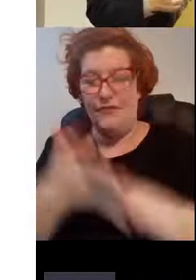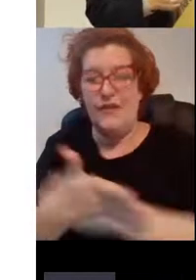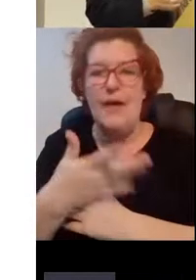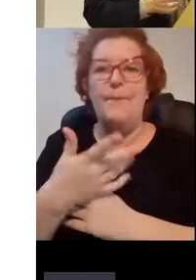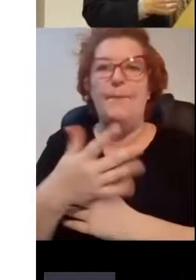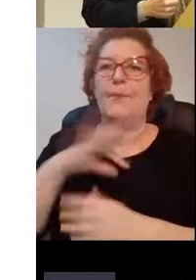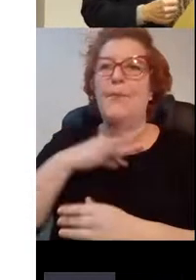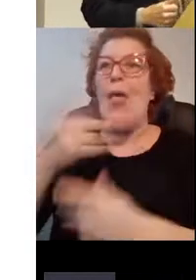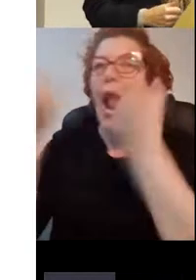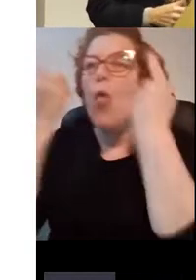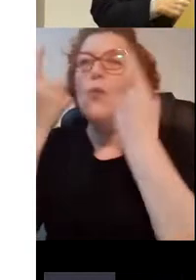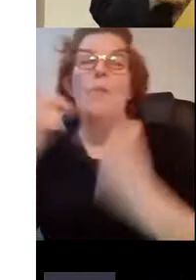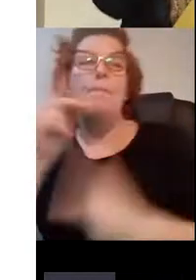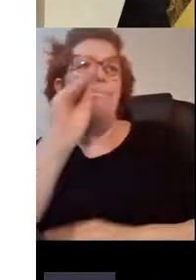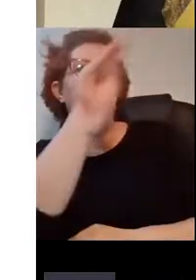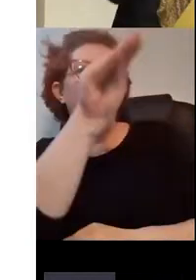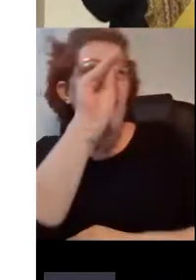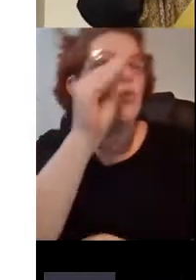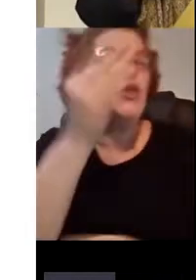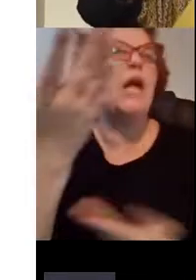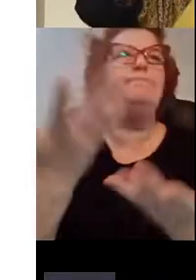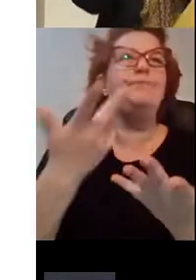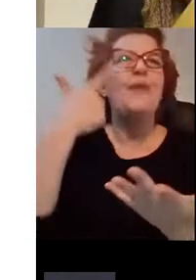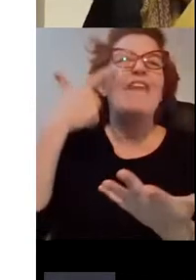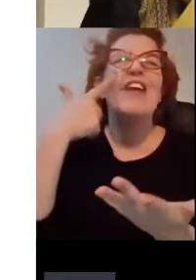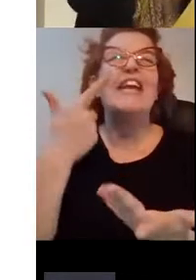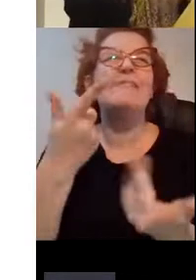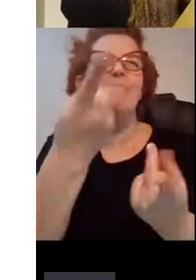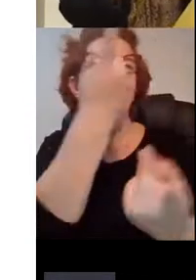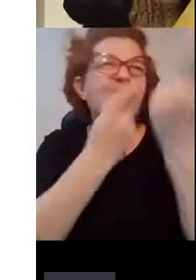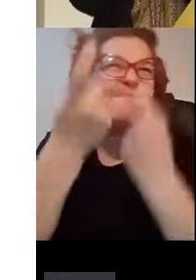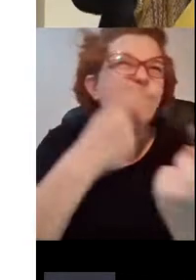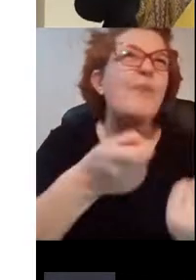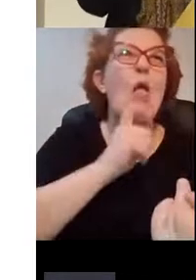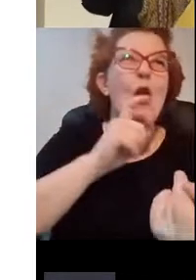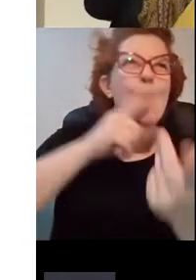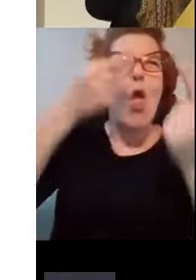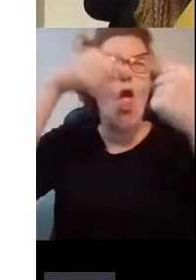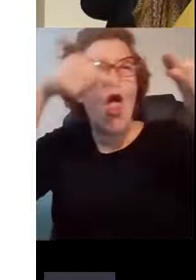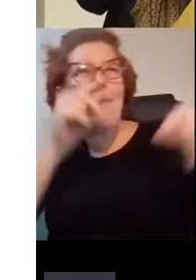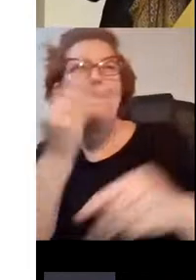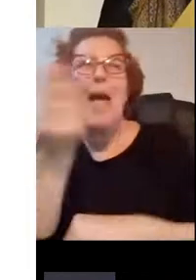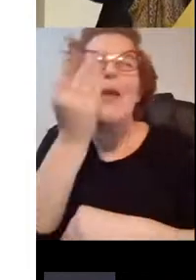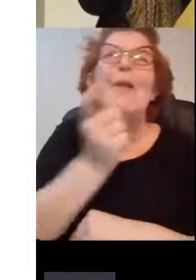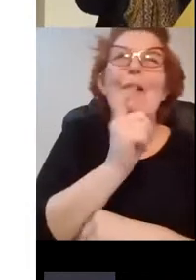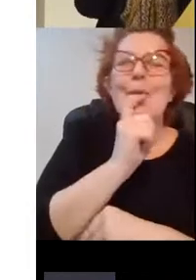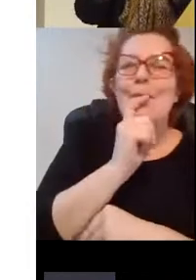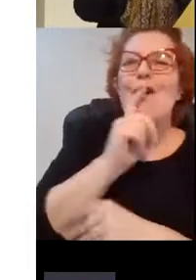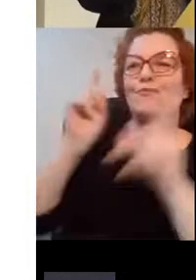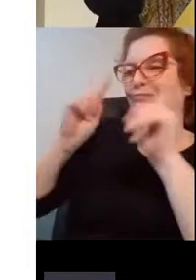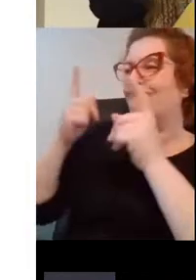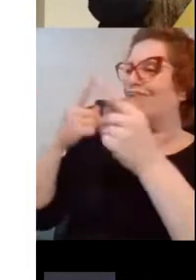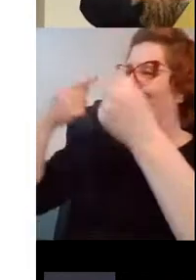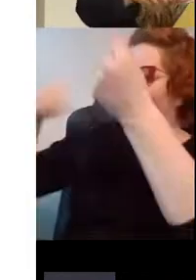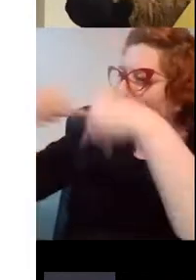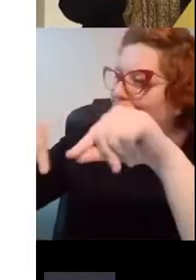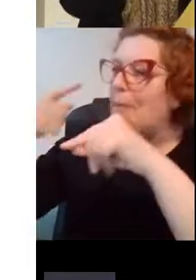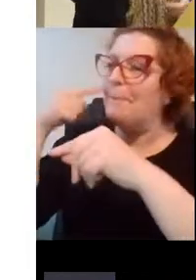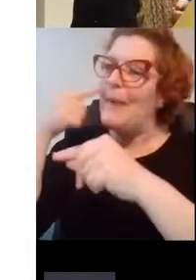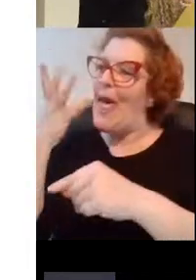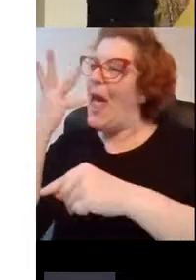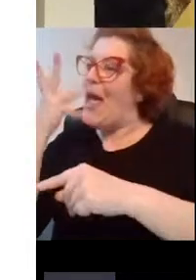preguntando, van acudiendo a ti, les vas indicando, no, mira, es que, pues mira, esta forma de hacerlo, estos